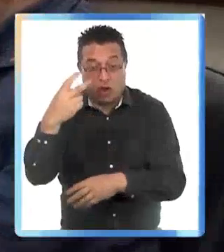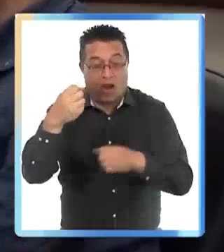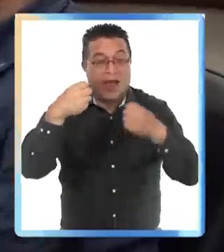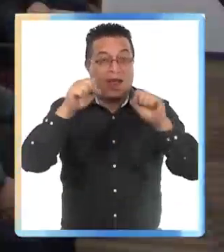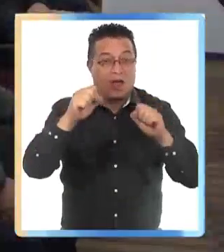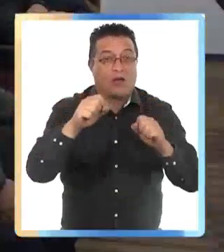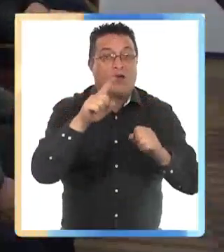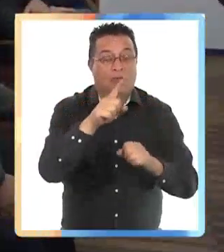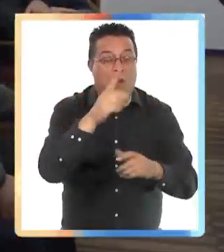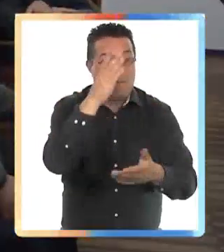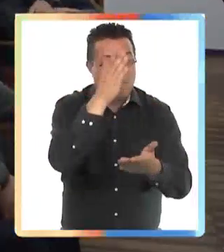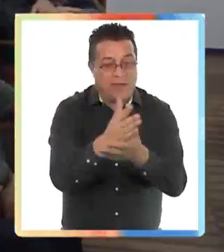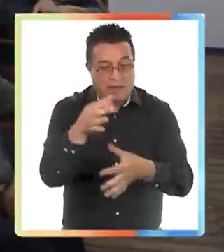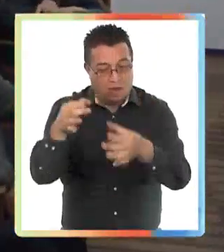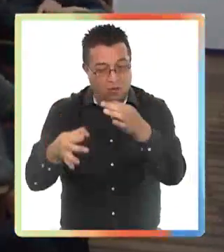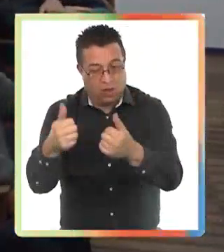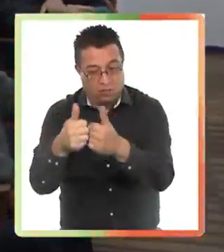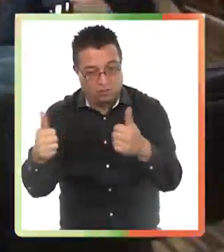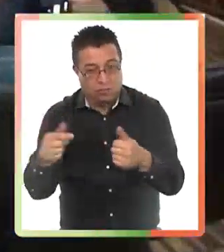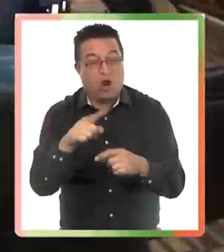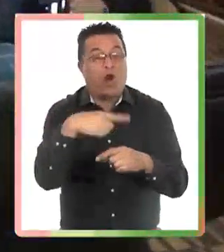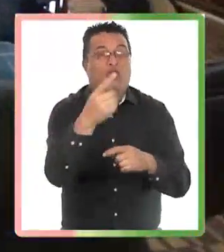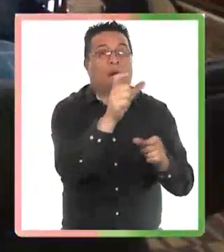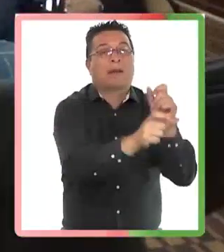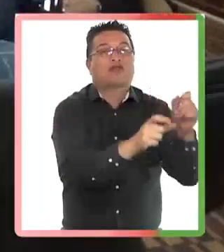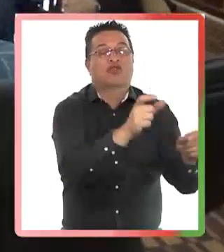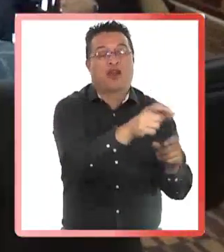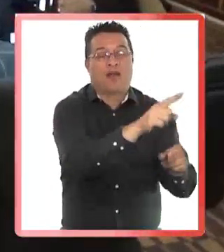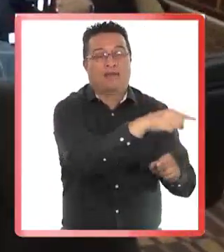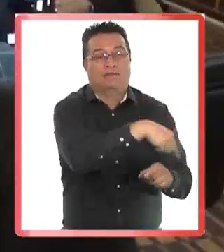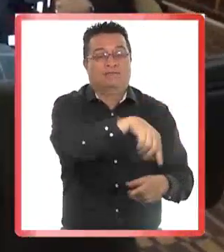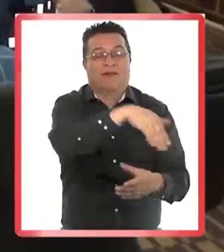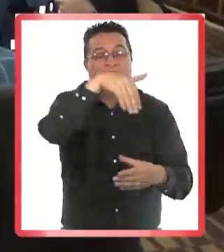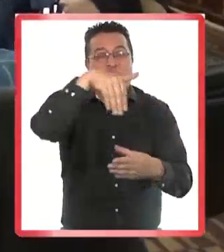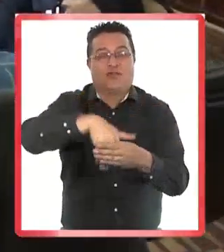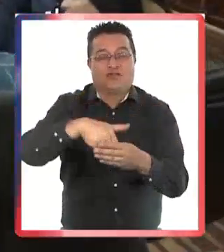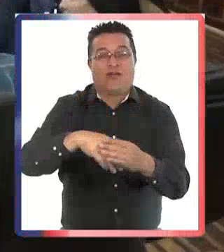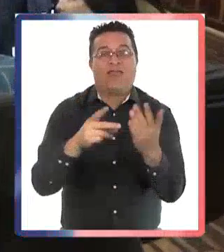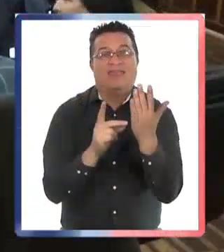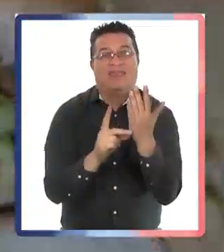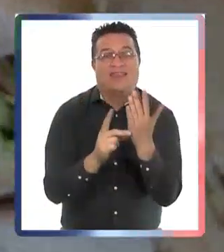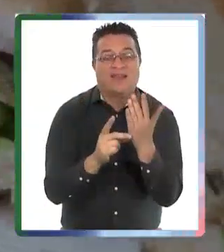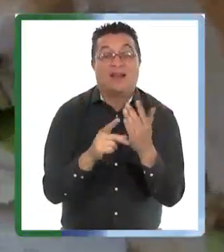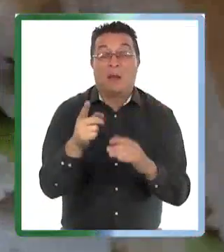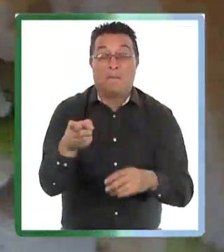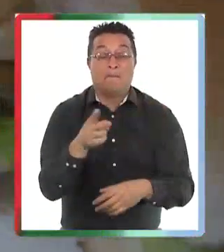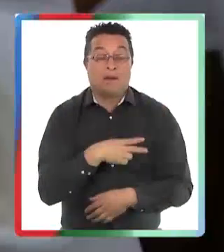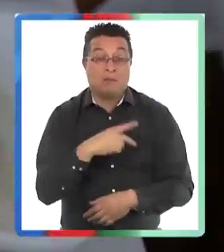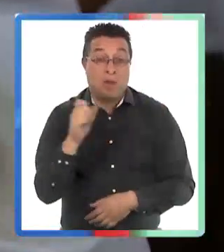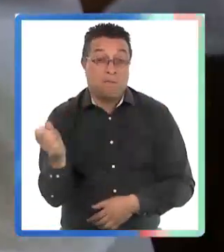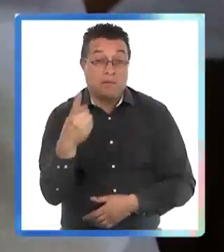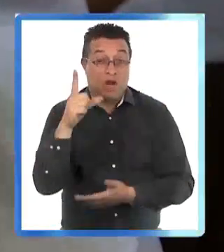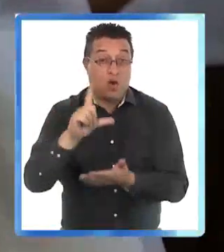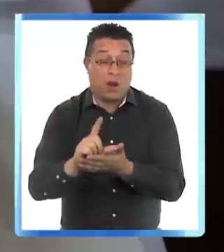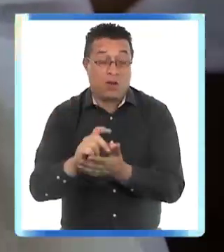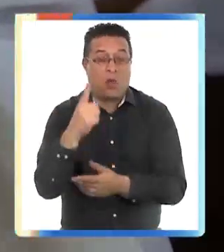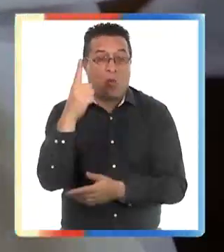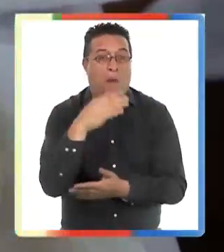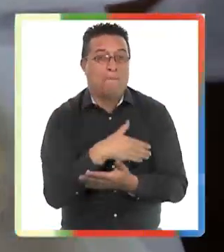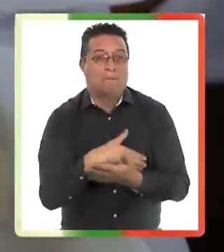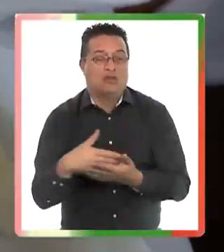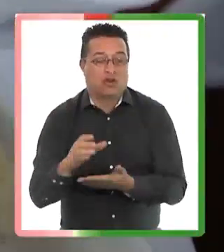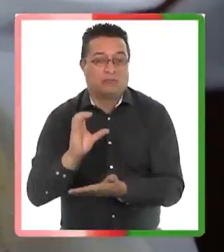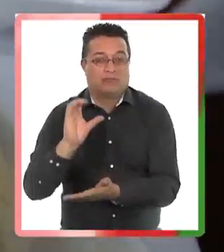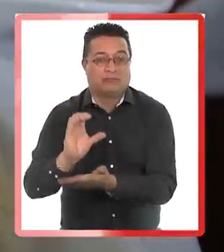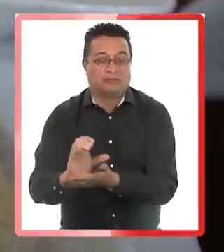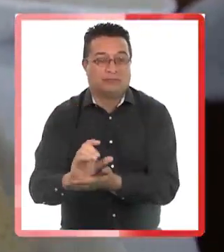tendrá 2 ganadores, uno definido por el jurado y otro por el público a través de una votación digital. El premio al primer lugar será